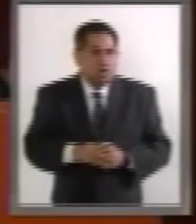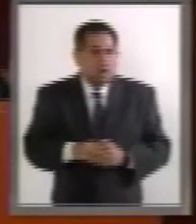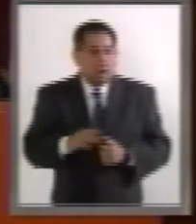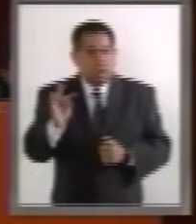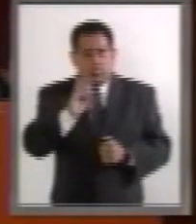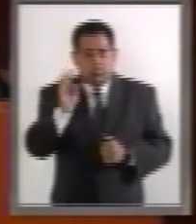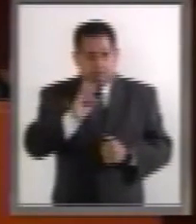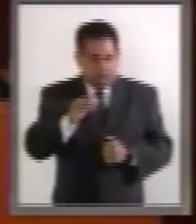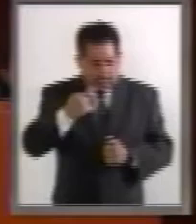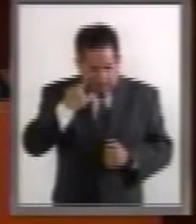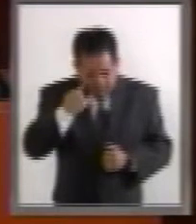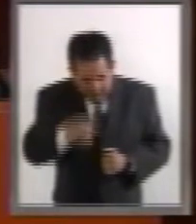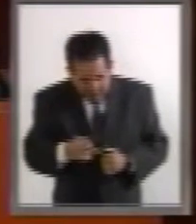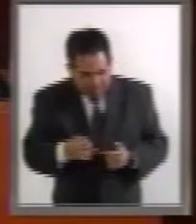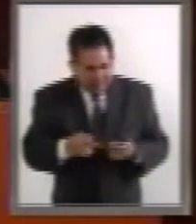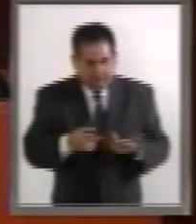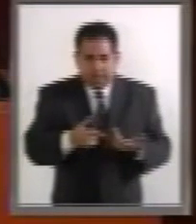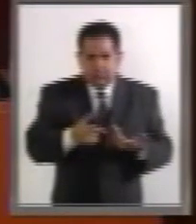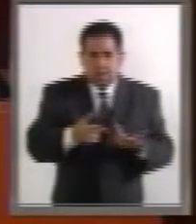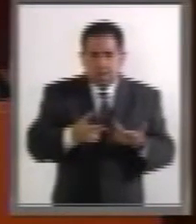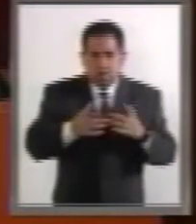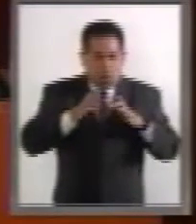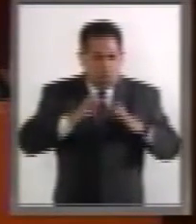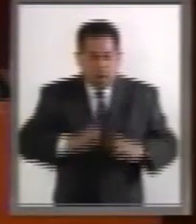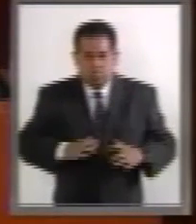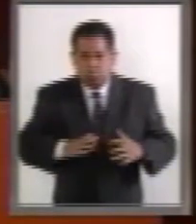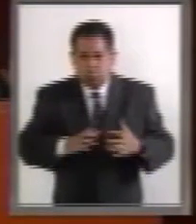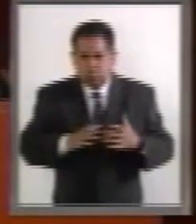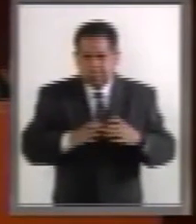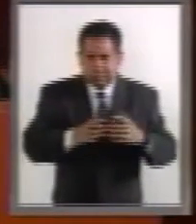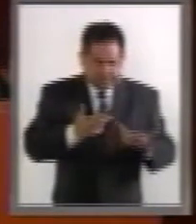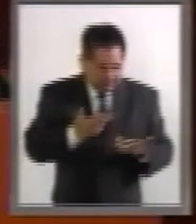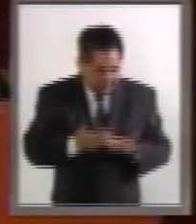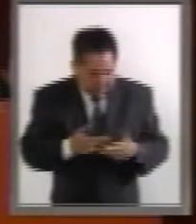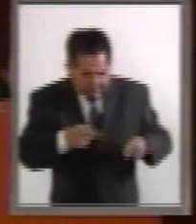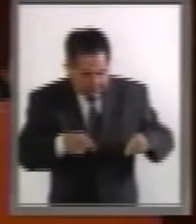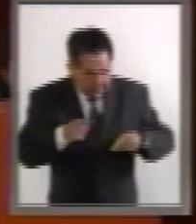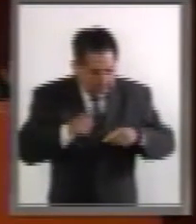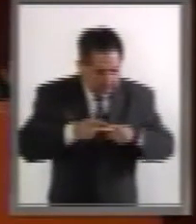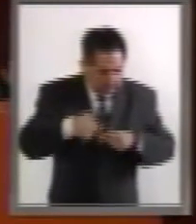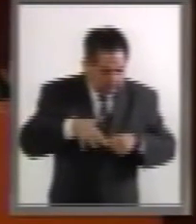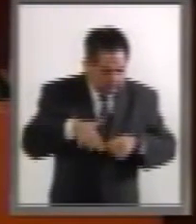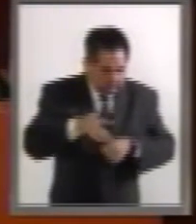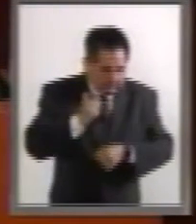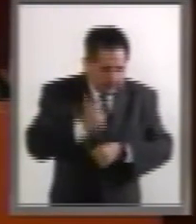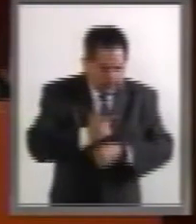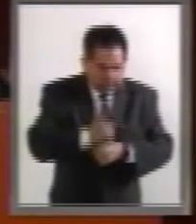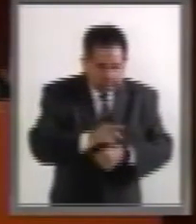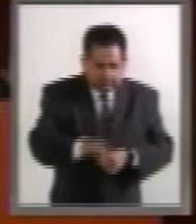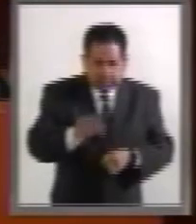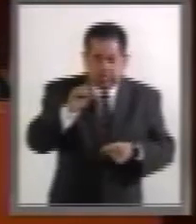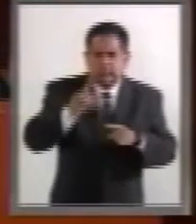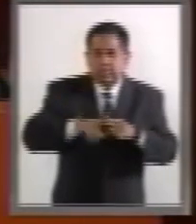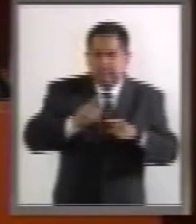estar frente a restos humanos, saber de quiénes son y cuáles fueron